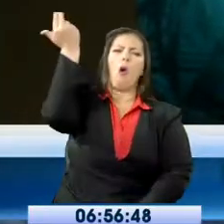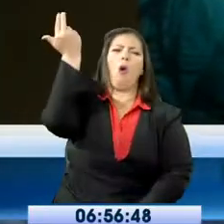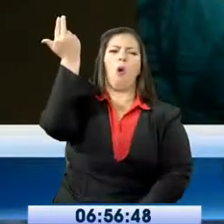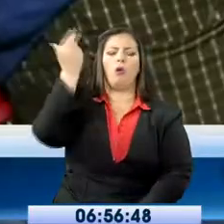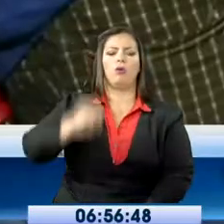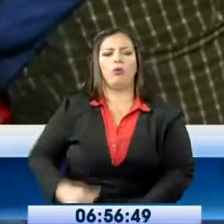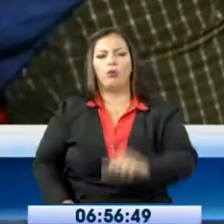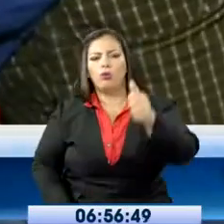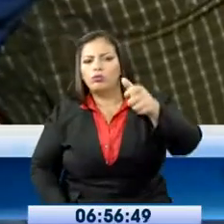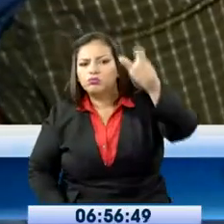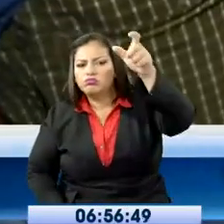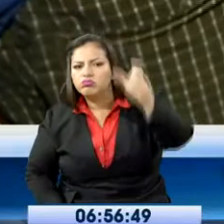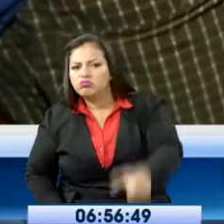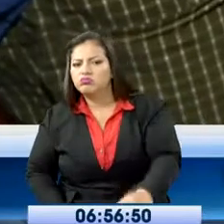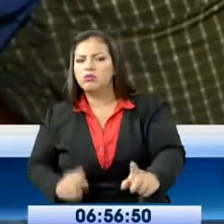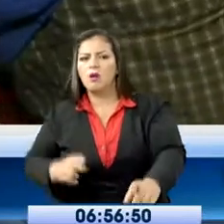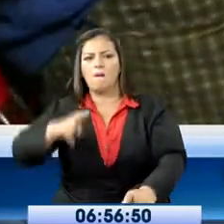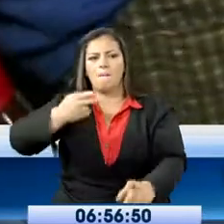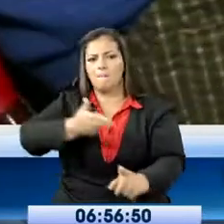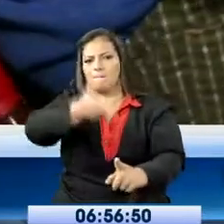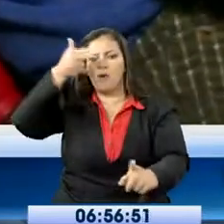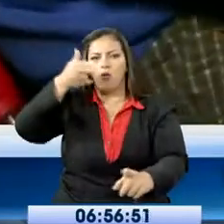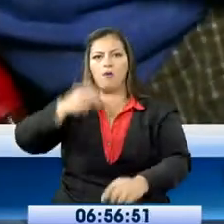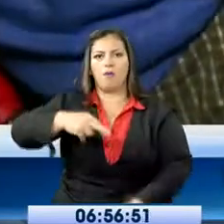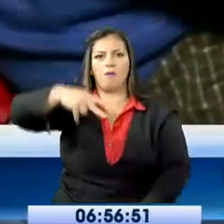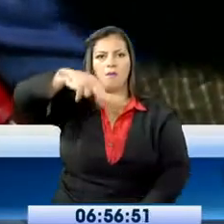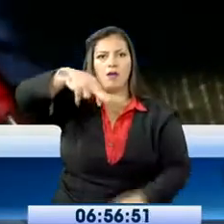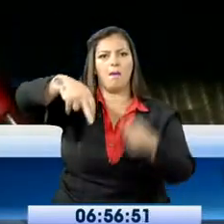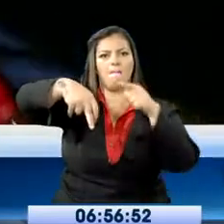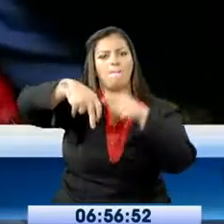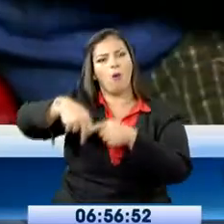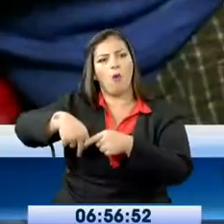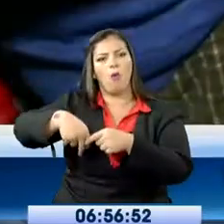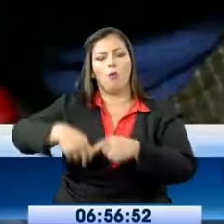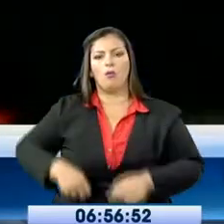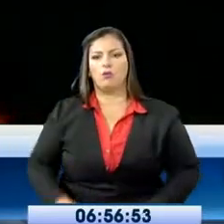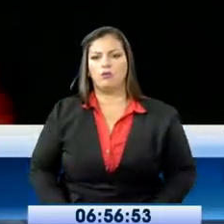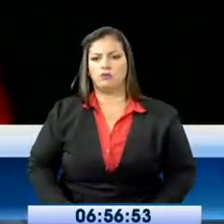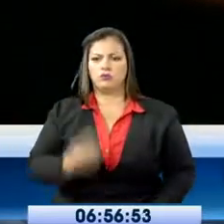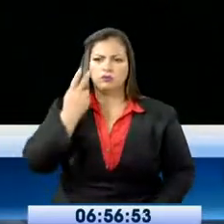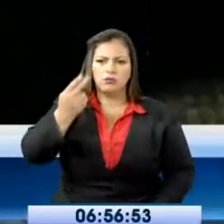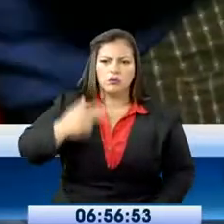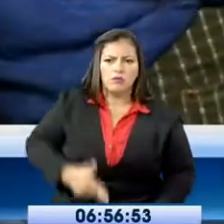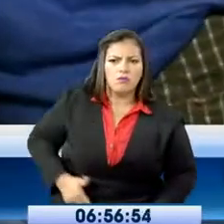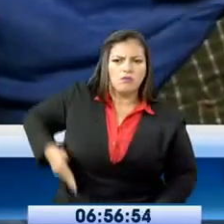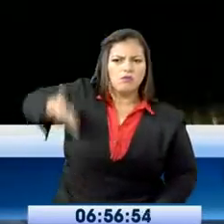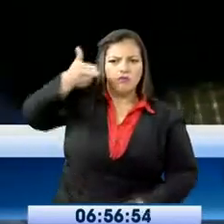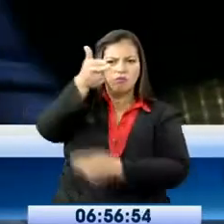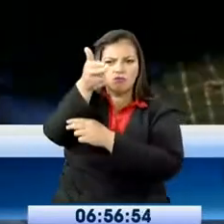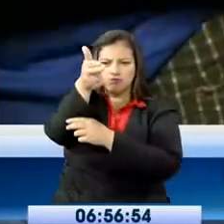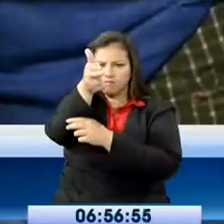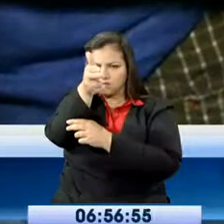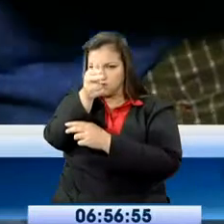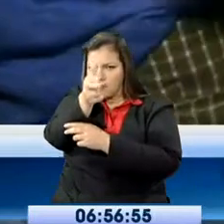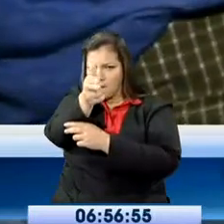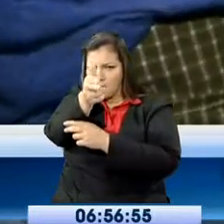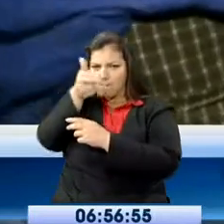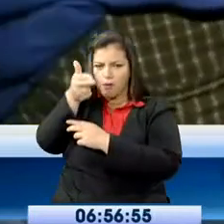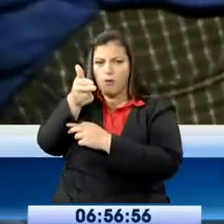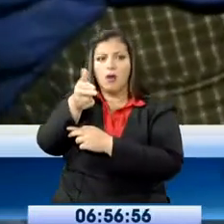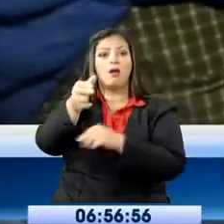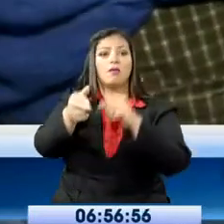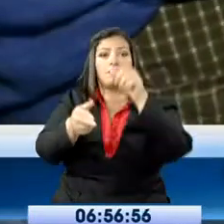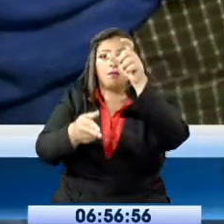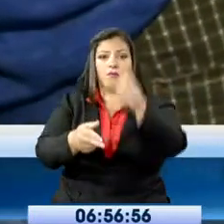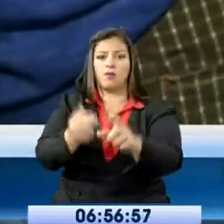a la pierna. Yo veo que los manes de la moto lo cierran un man y sacan una pistola. Y lo que sacan los manes de la pistola, los manes directamente lo enfocan. Le pegan los 2 cachazos, que la gente